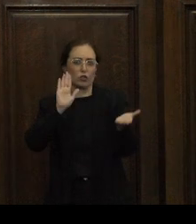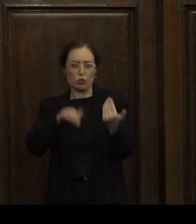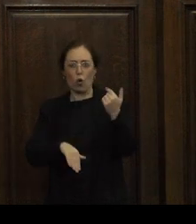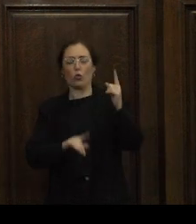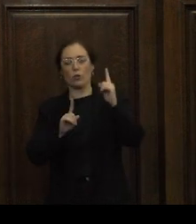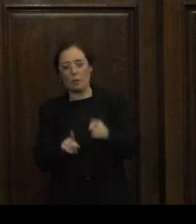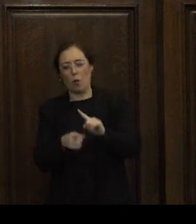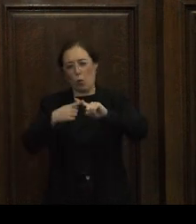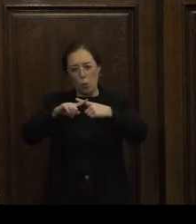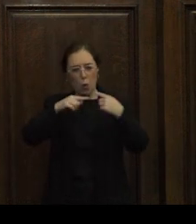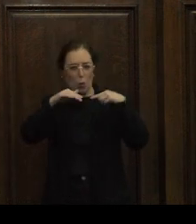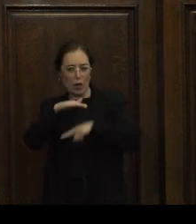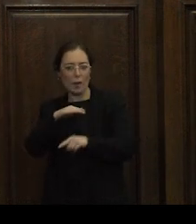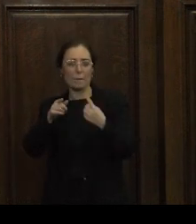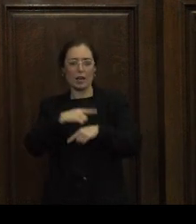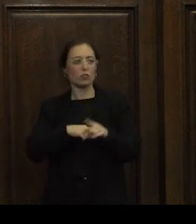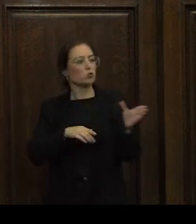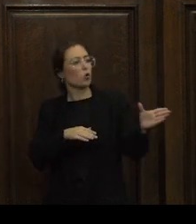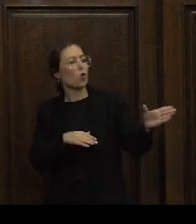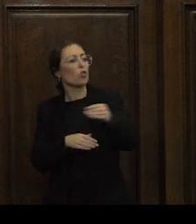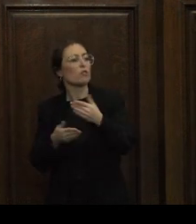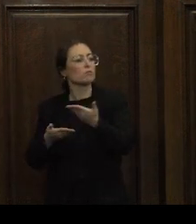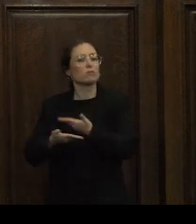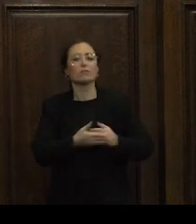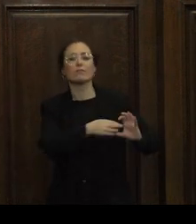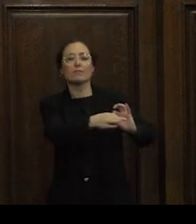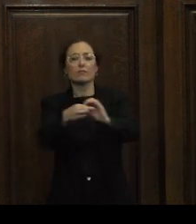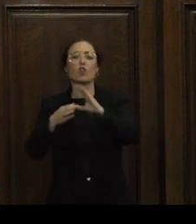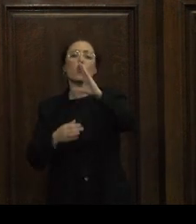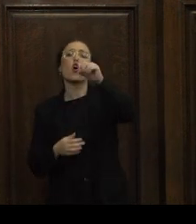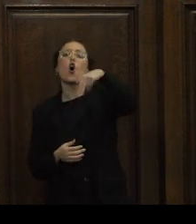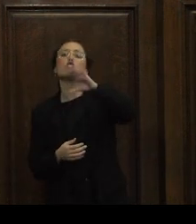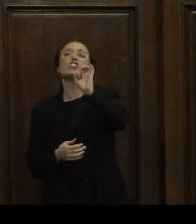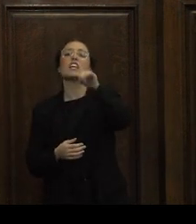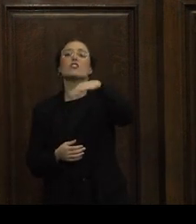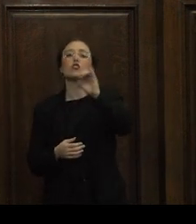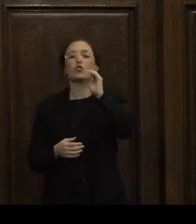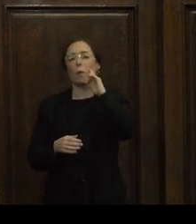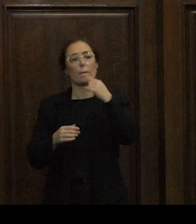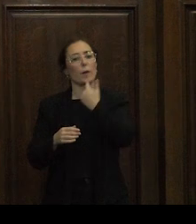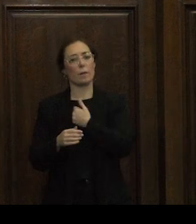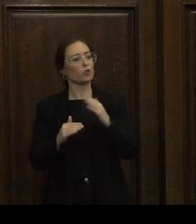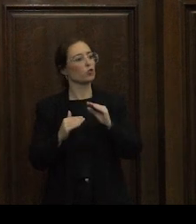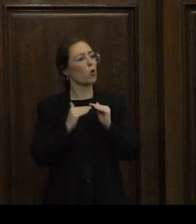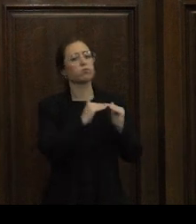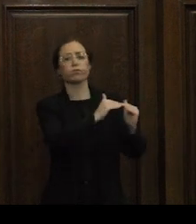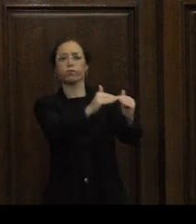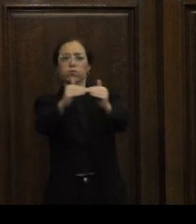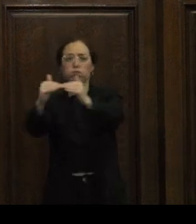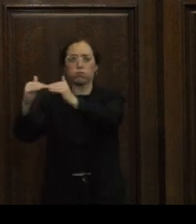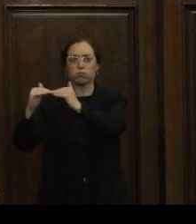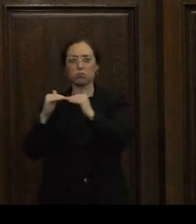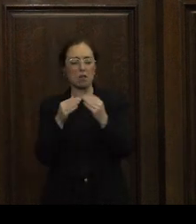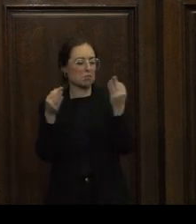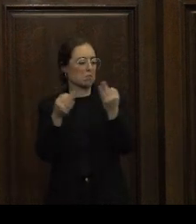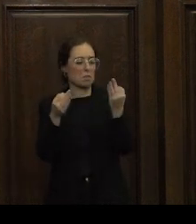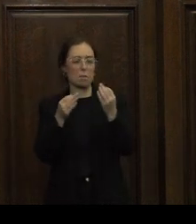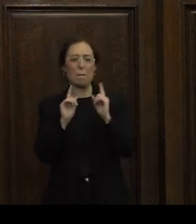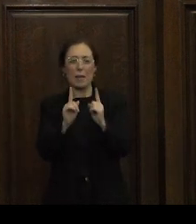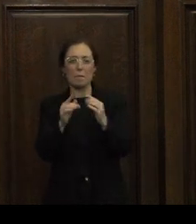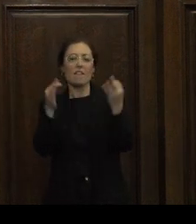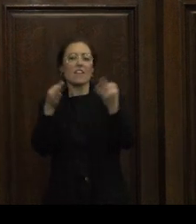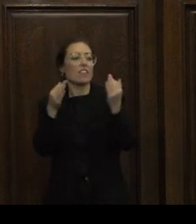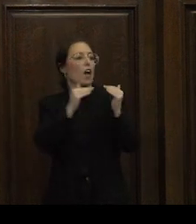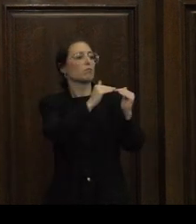muy sofisticados y demás. Pero podríamos decir que había un consenso, ¿no? La palabra consenso creo que es importantísima, ¿no? Un consenso sobre esa